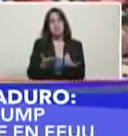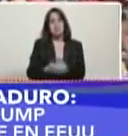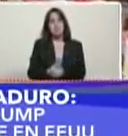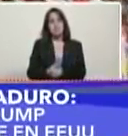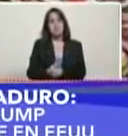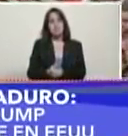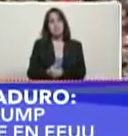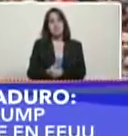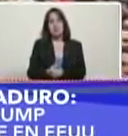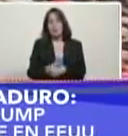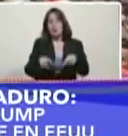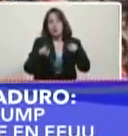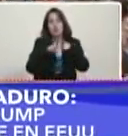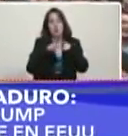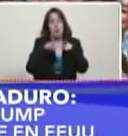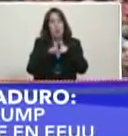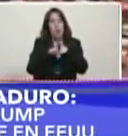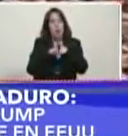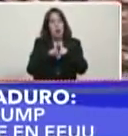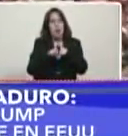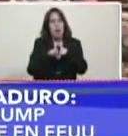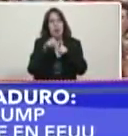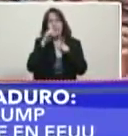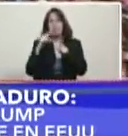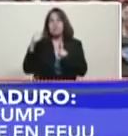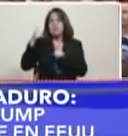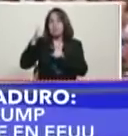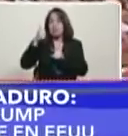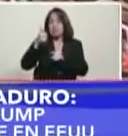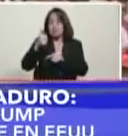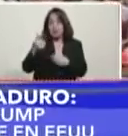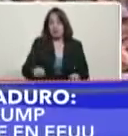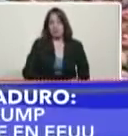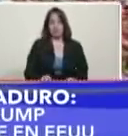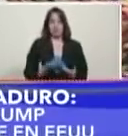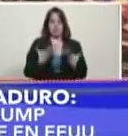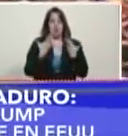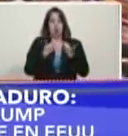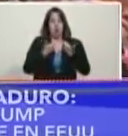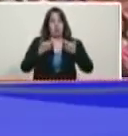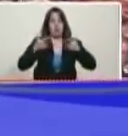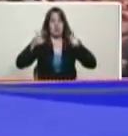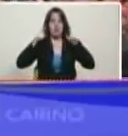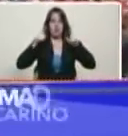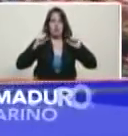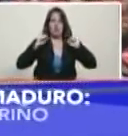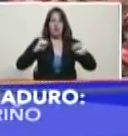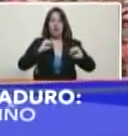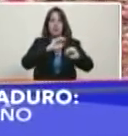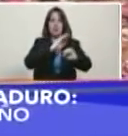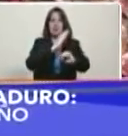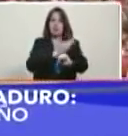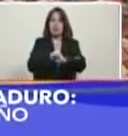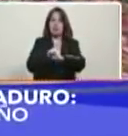Estamos hechos de la madera centenaria de los libertadores. Estamos hechos de una fuerza